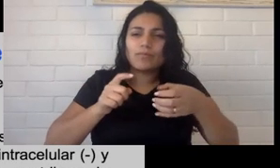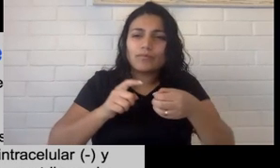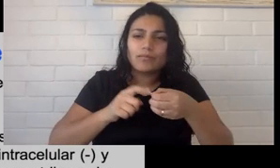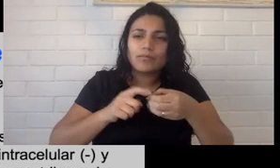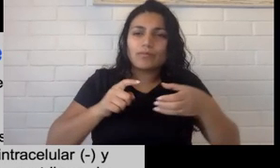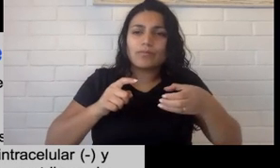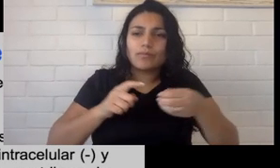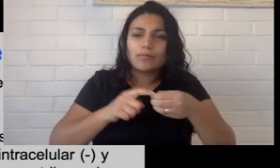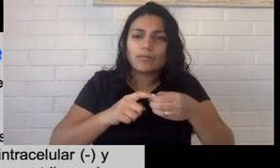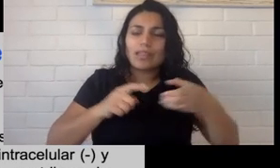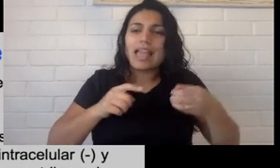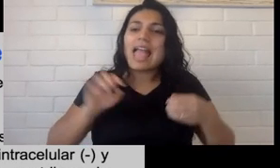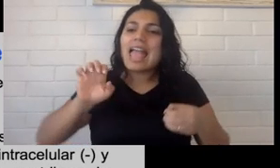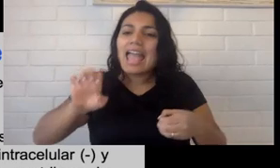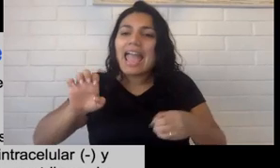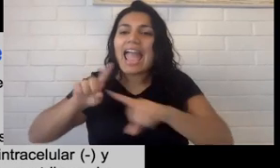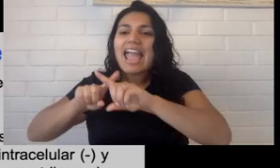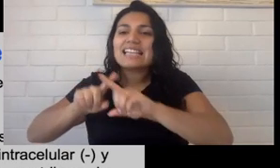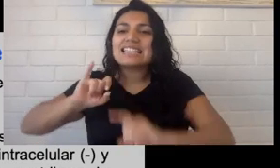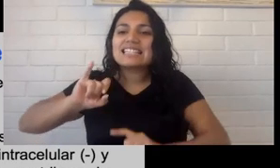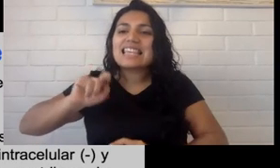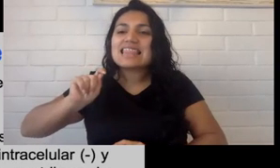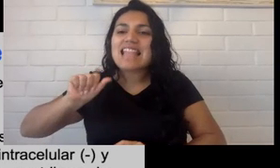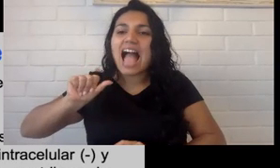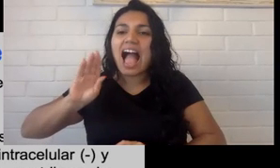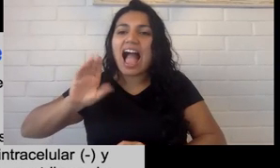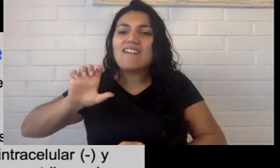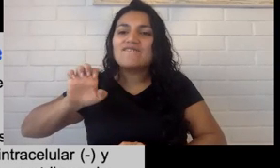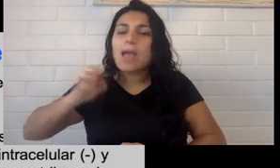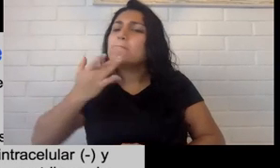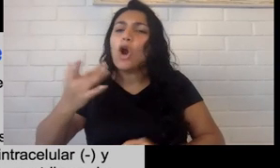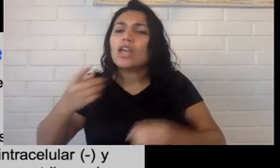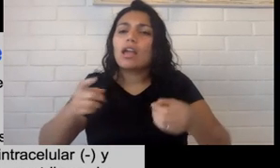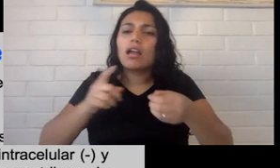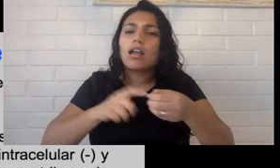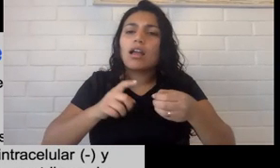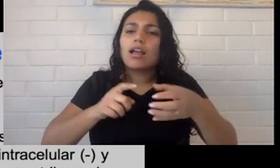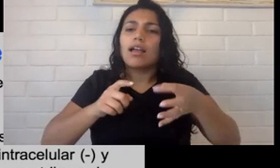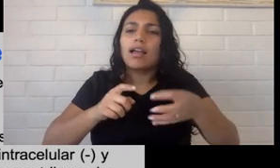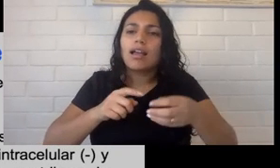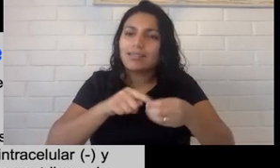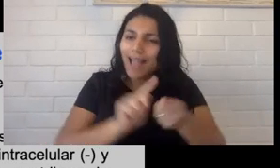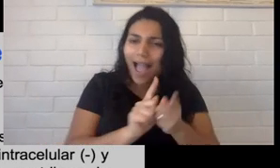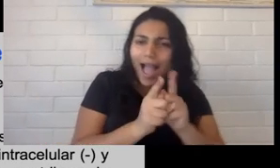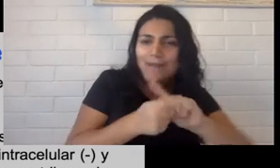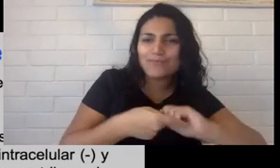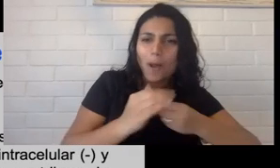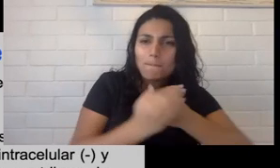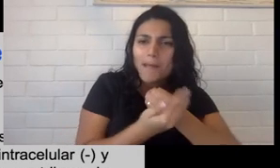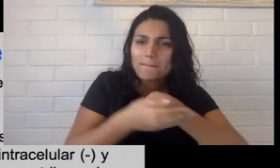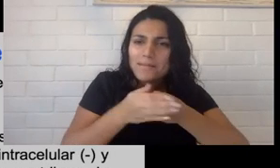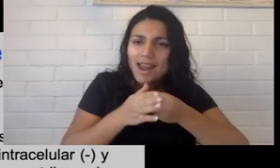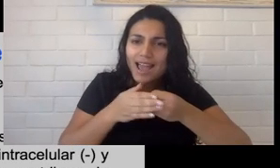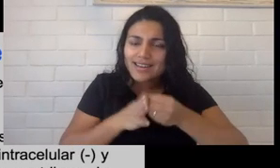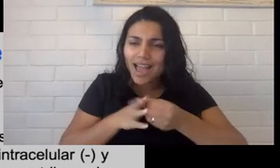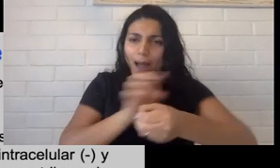pueden tener cambios en el potencial de membrana. Este potencial de membrana, en cierta